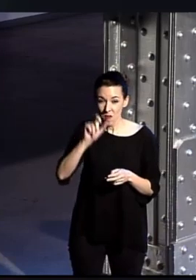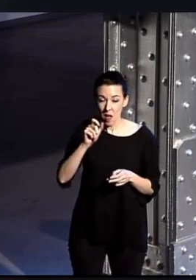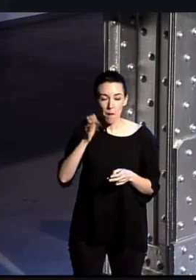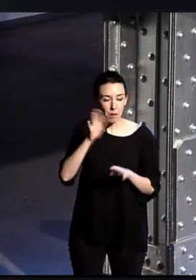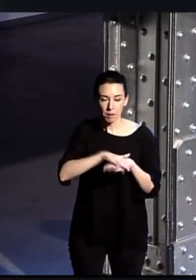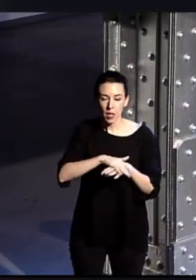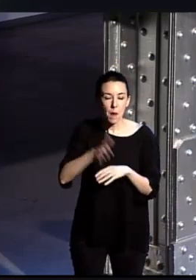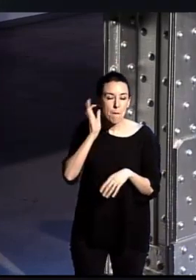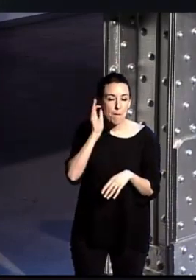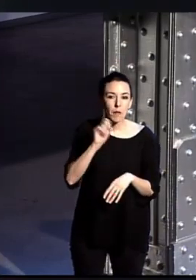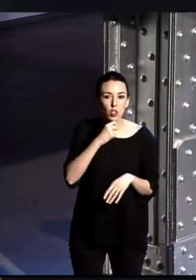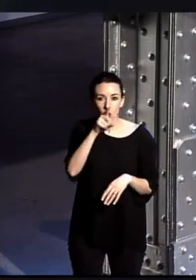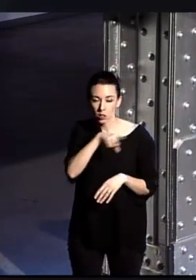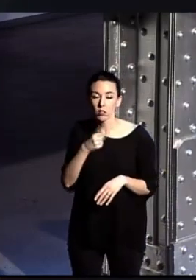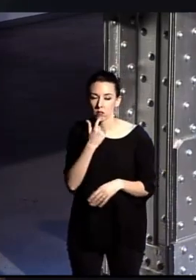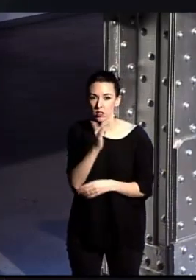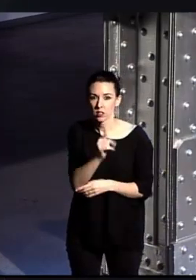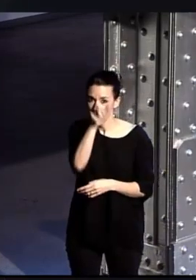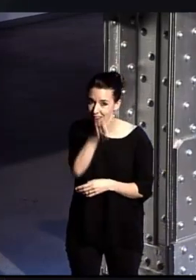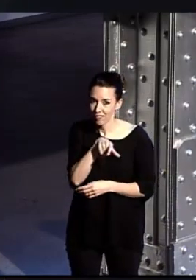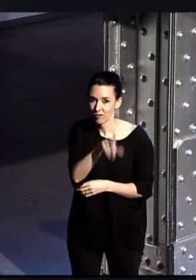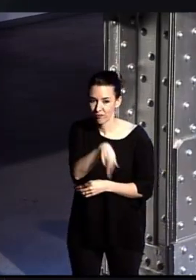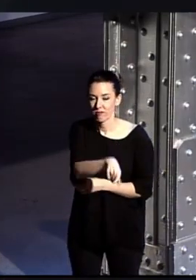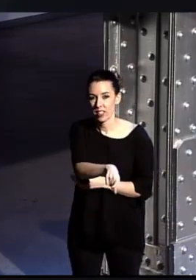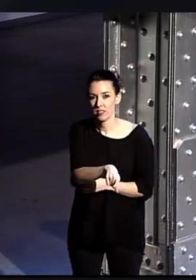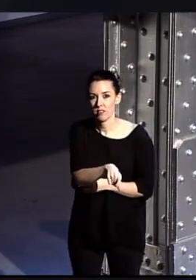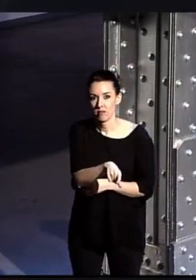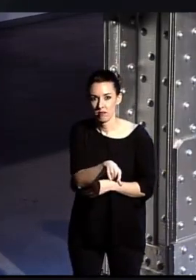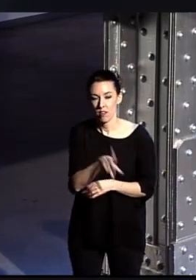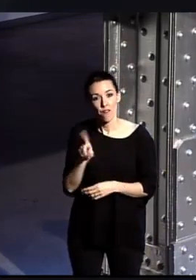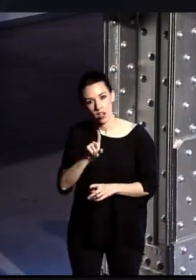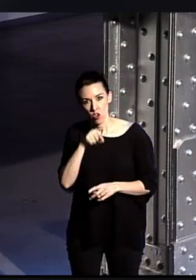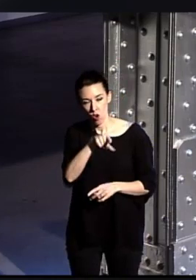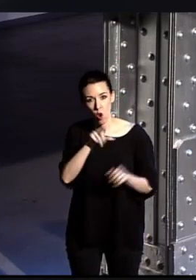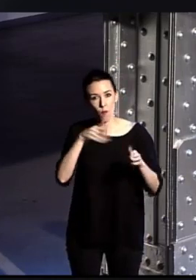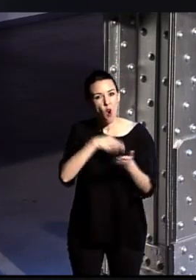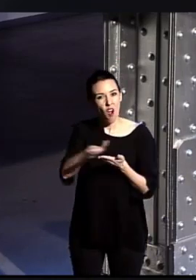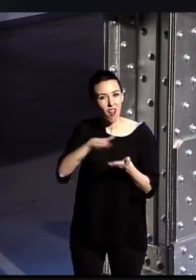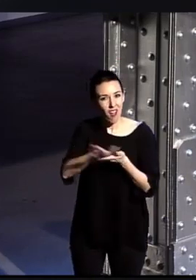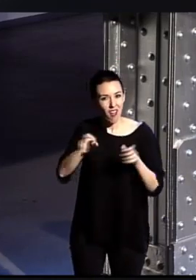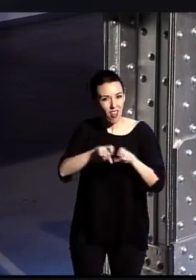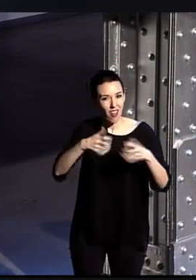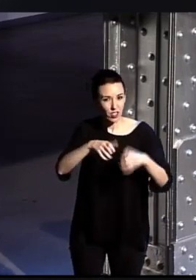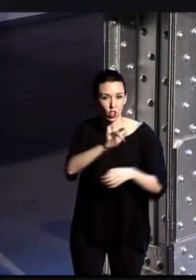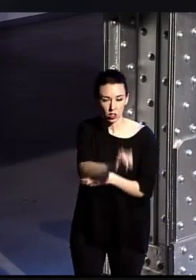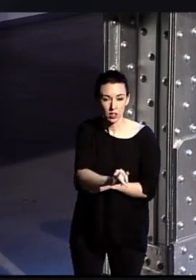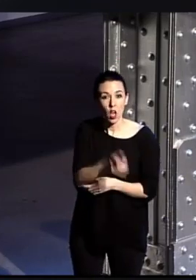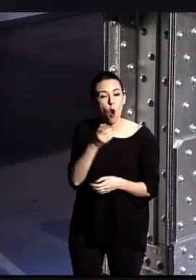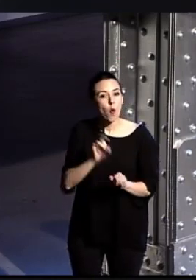ahí yo sí que diría que sí, que ese sí que es un personaje misógino. Hay un momento muy claro en las